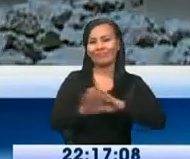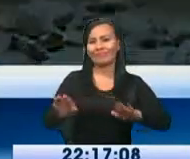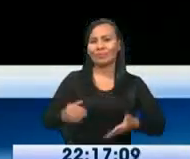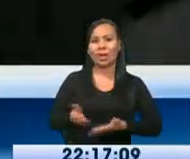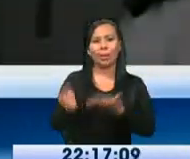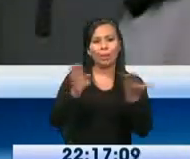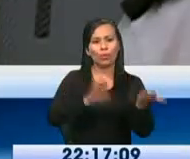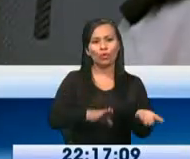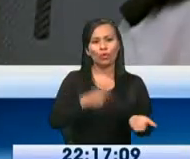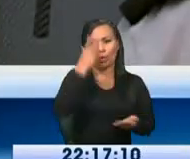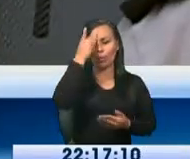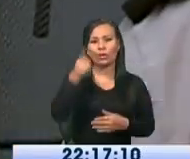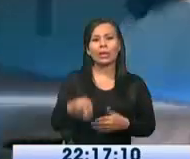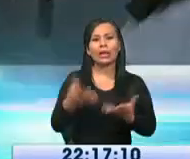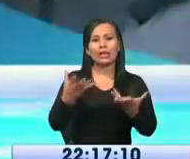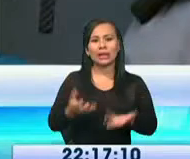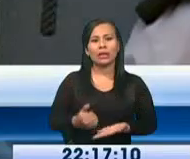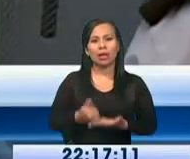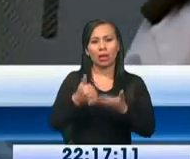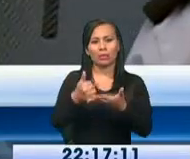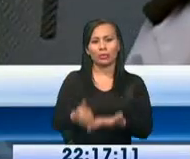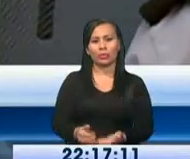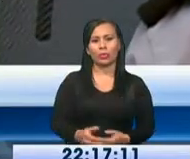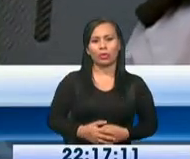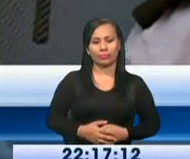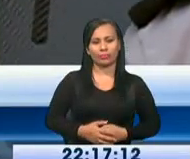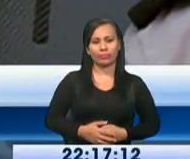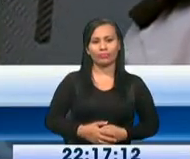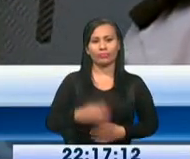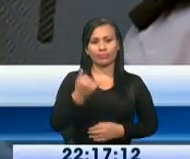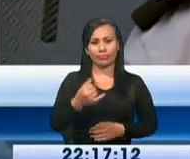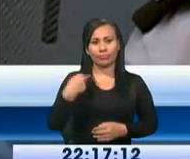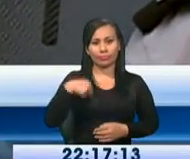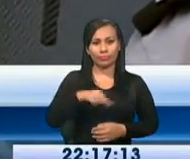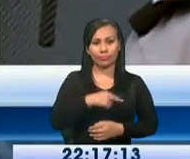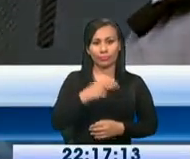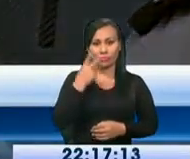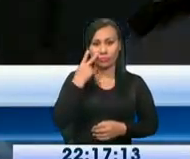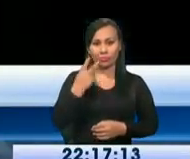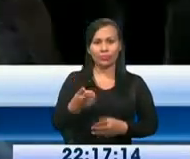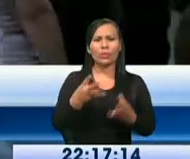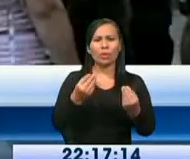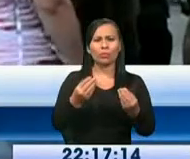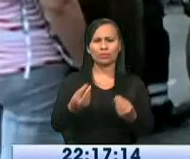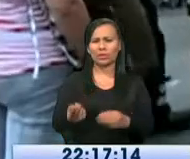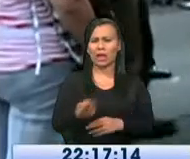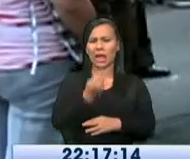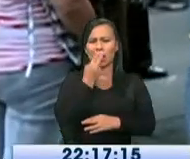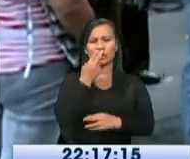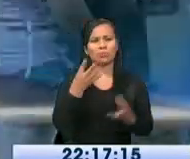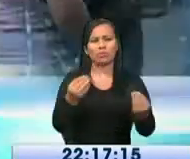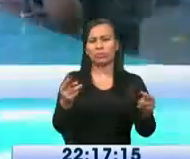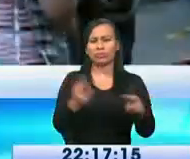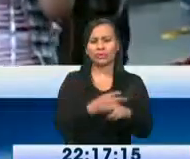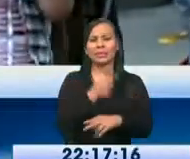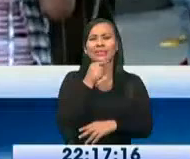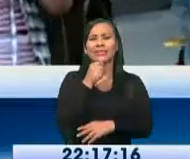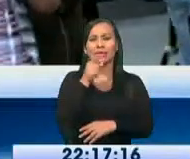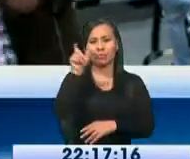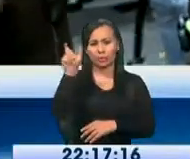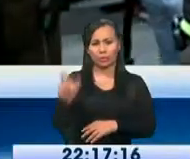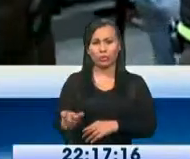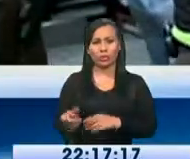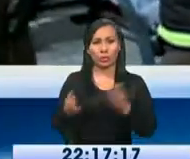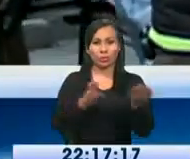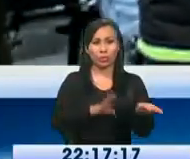ayudar. Llegan las unidades de bomberos y se verifica que existe una atmósfera saturada de gases. Se conoció que el infortunado era albañil y deja